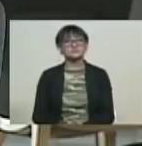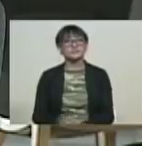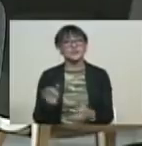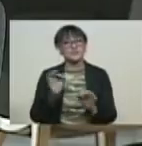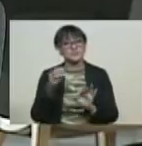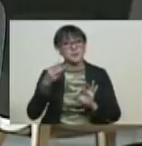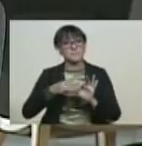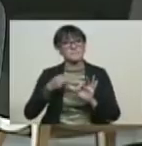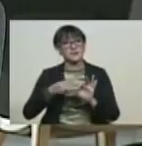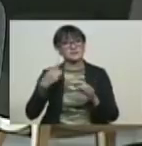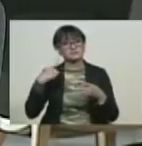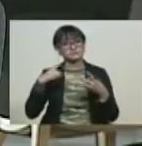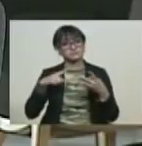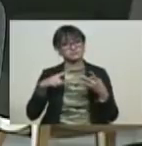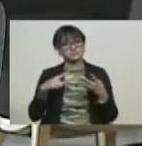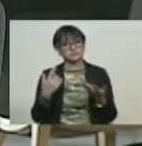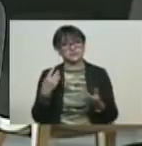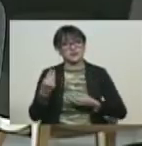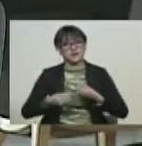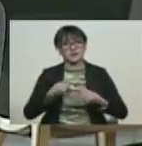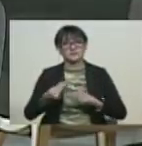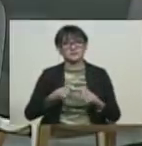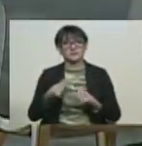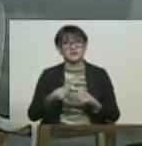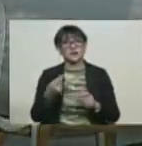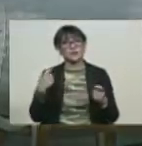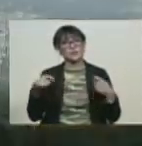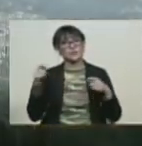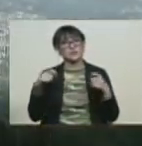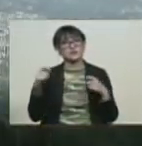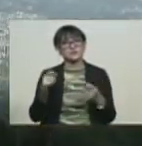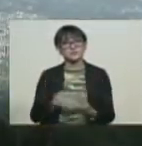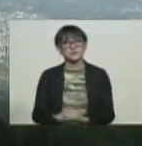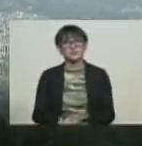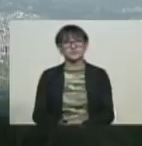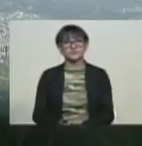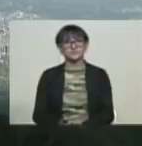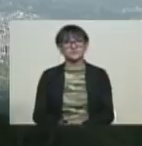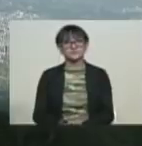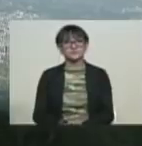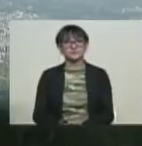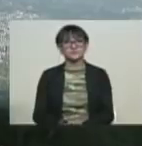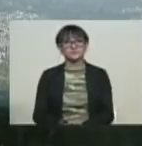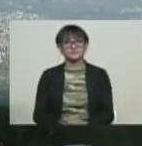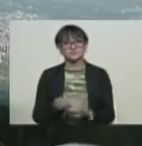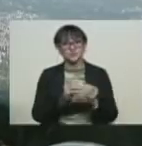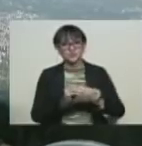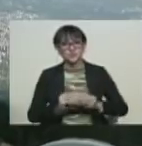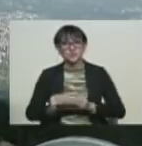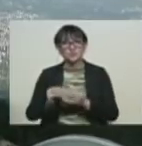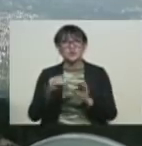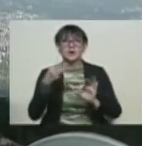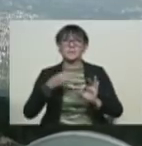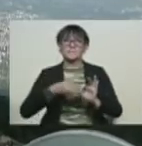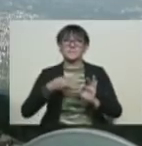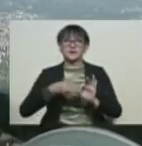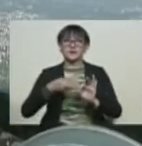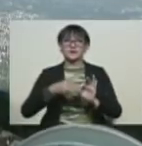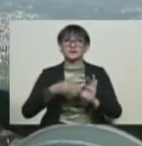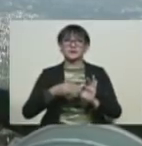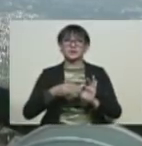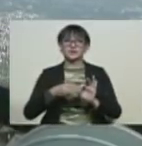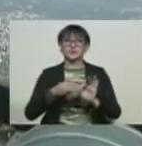Petro, mire tantas cosas que tenemos que hacer a través del Petro, en el turismo, Marlene, todo. Instaura el Petro como